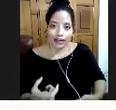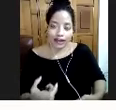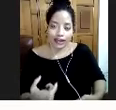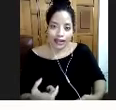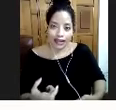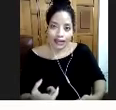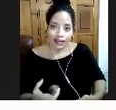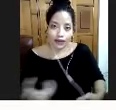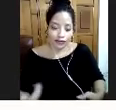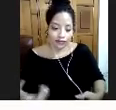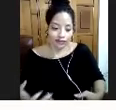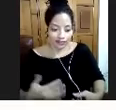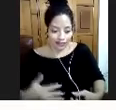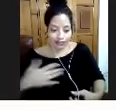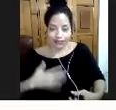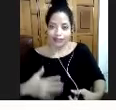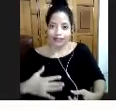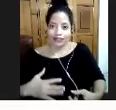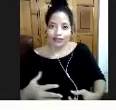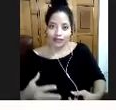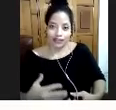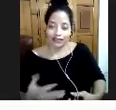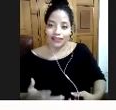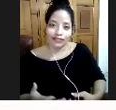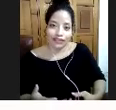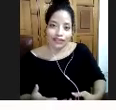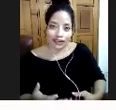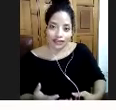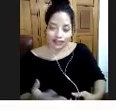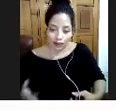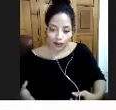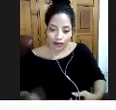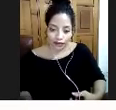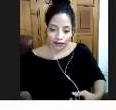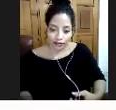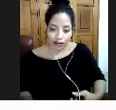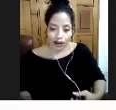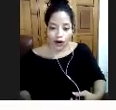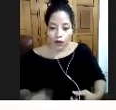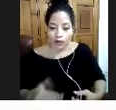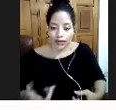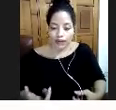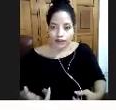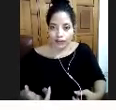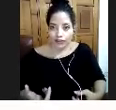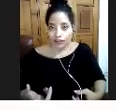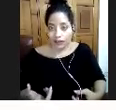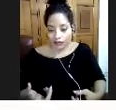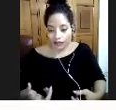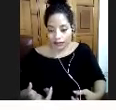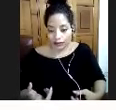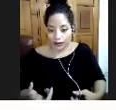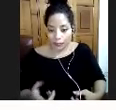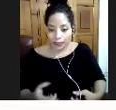persona, el host, quien recibe, ¿no? En este caso serían las y los maestros. Ocultar la información de